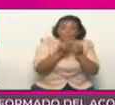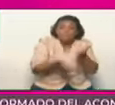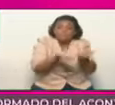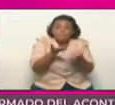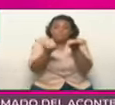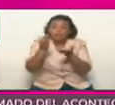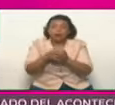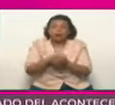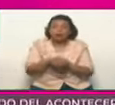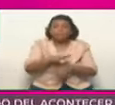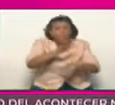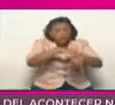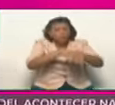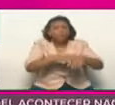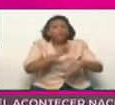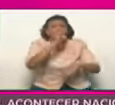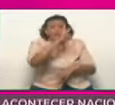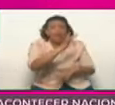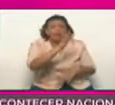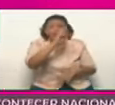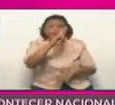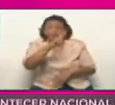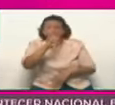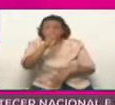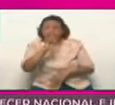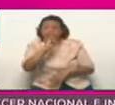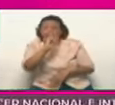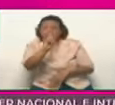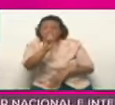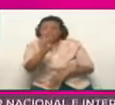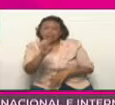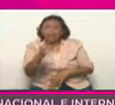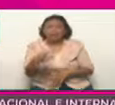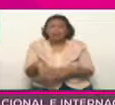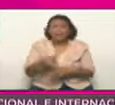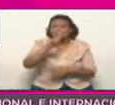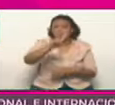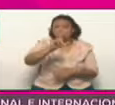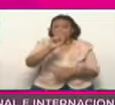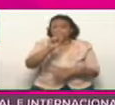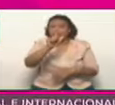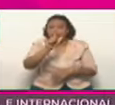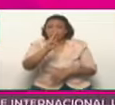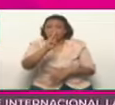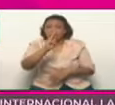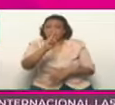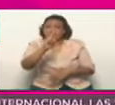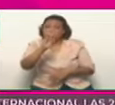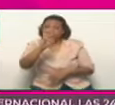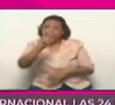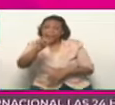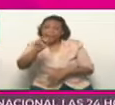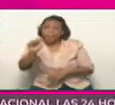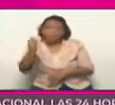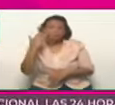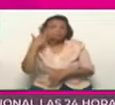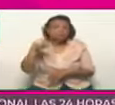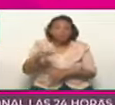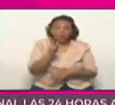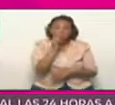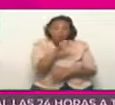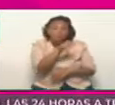Balbuena. ¿Ah? Usted, profesor, ese apellido, ¿de dónde viene? ¿Los Balbuena no son del Zulia? Sí. ¿Sí?